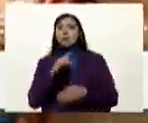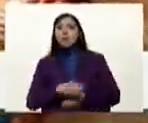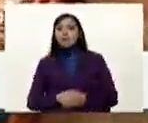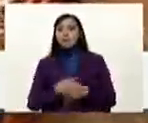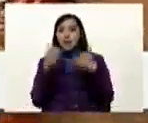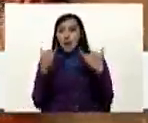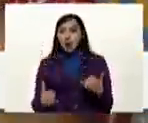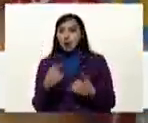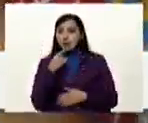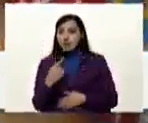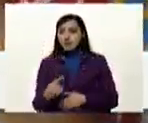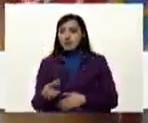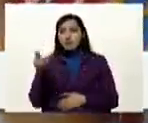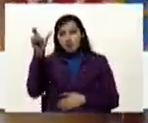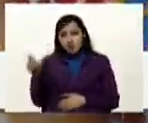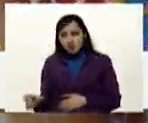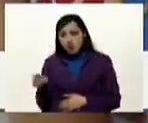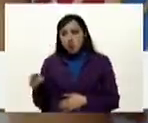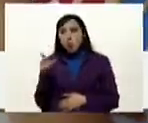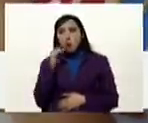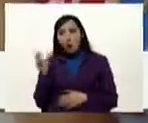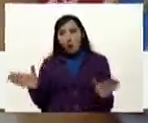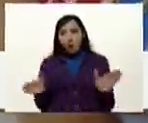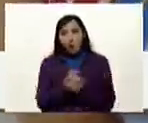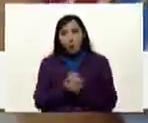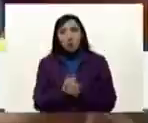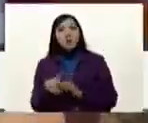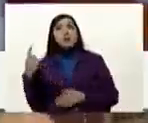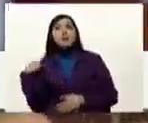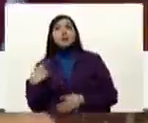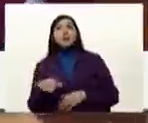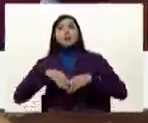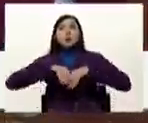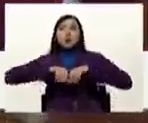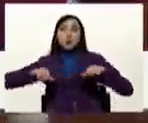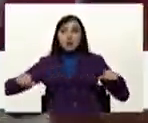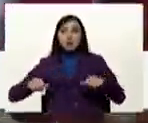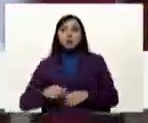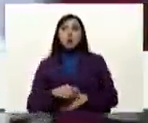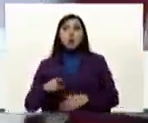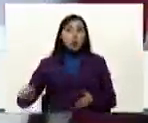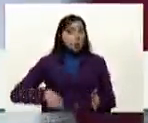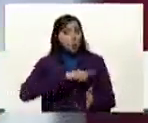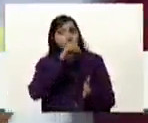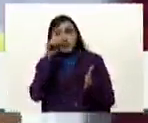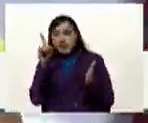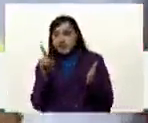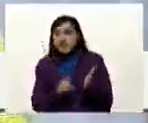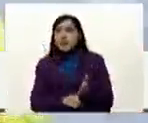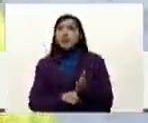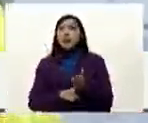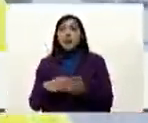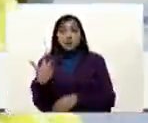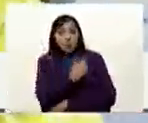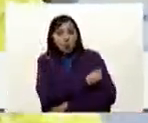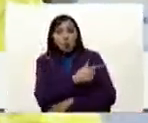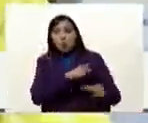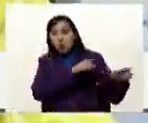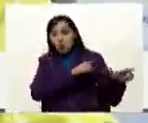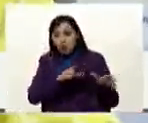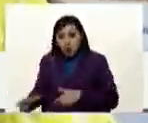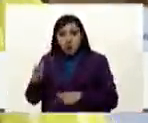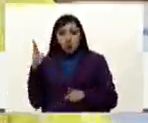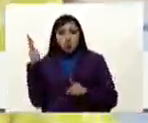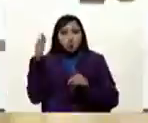nos decía la compañera Gloria, el compañero Eric, que ya tenemos territorios 100% ya vacunados, donde hemos cumplido